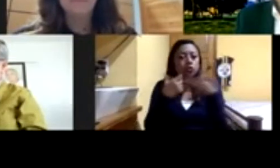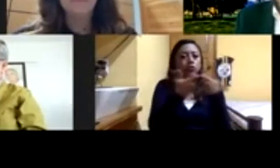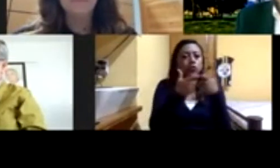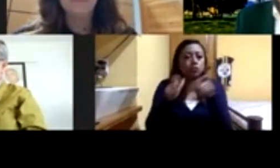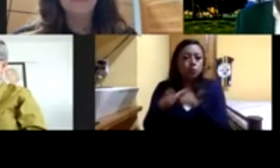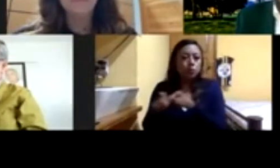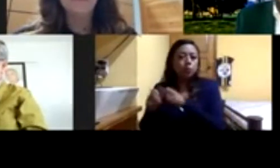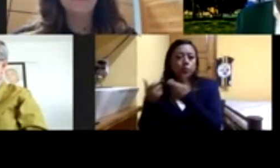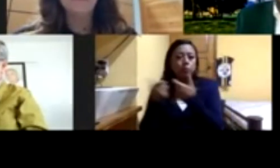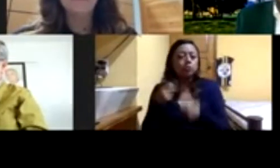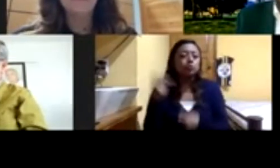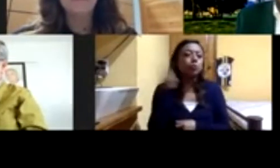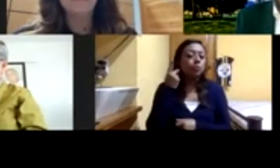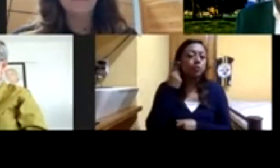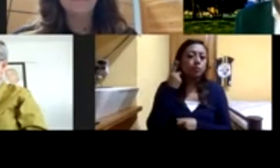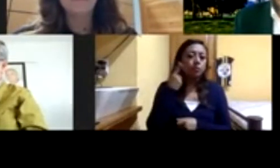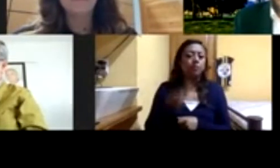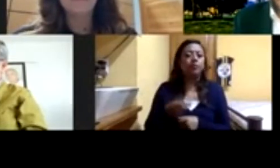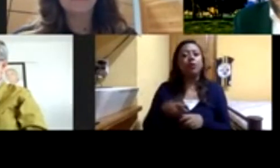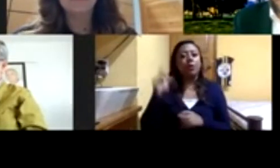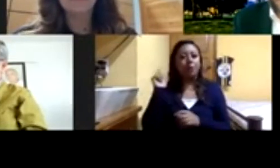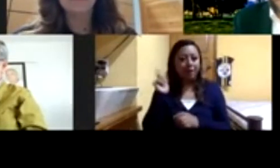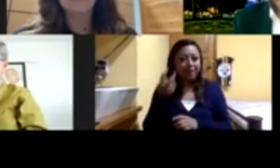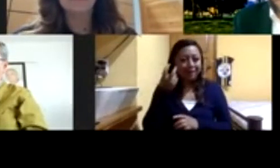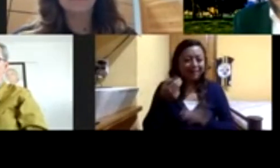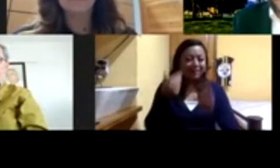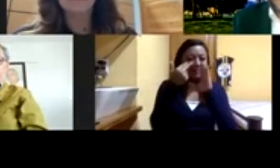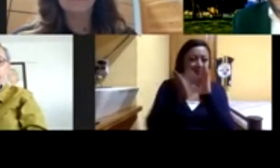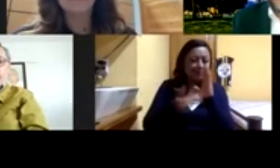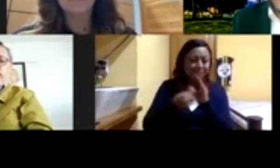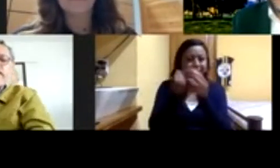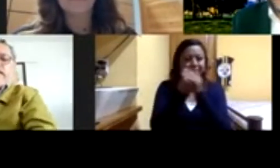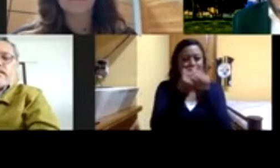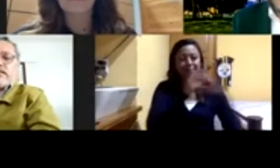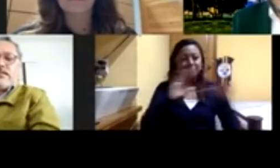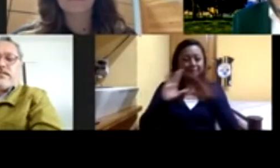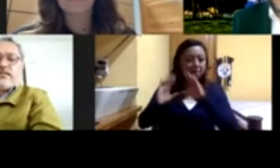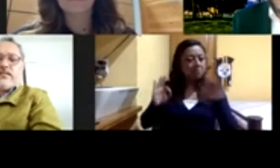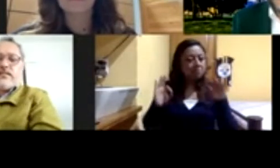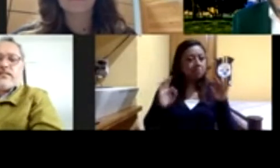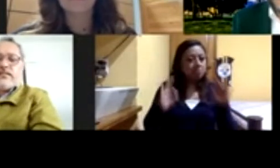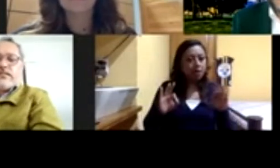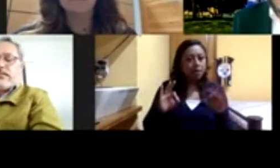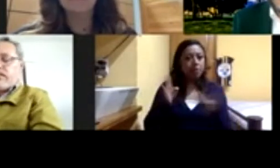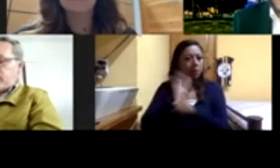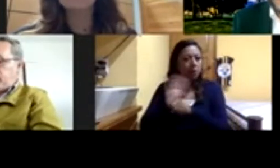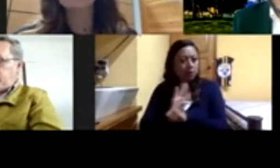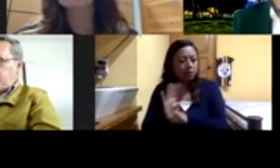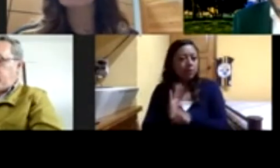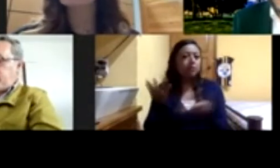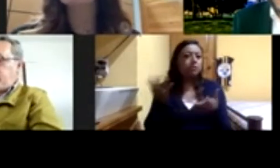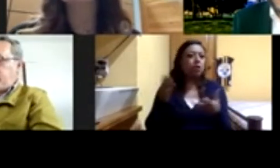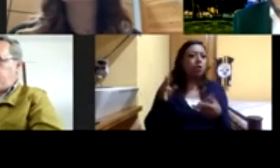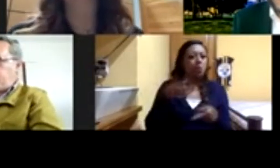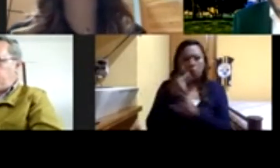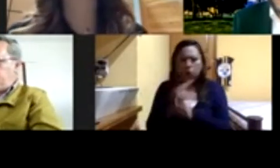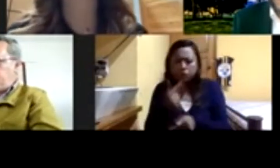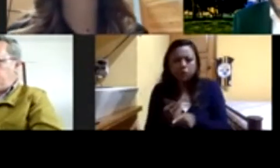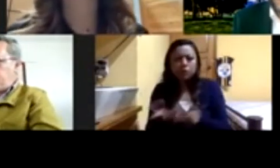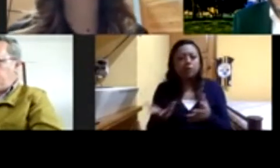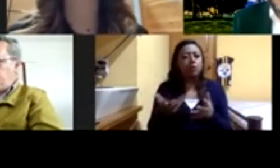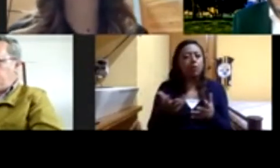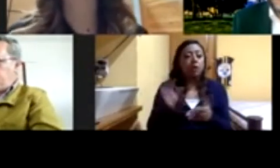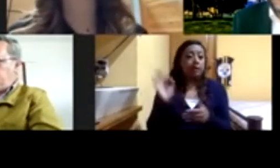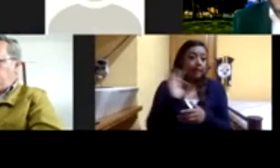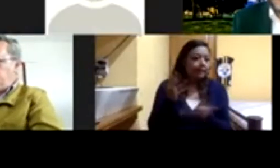para bien, que sea un taller productivo, que sea un taller que genere dudas, que genere conocimiento, que se pueda ir